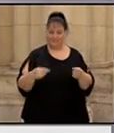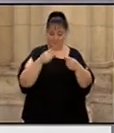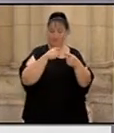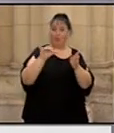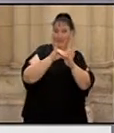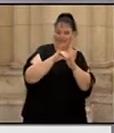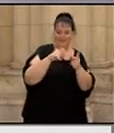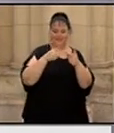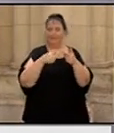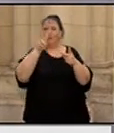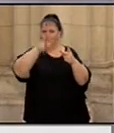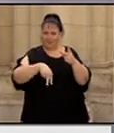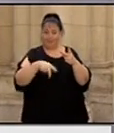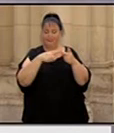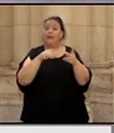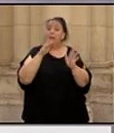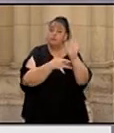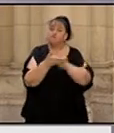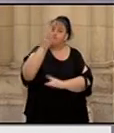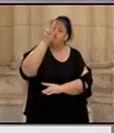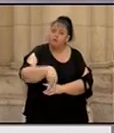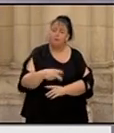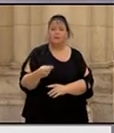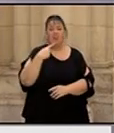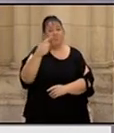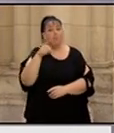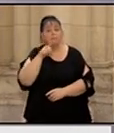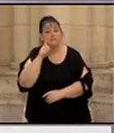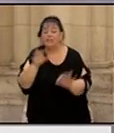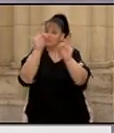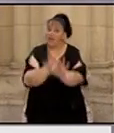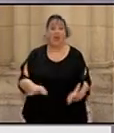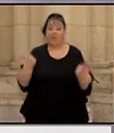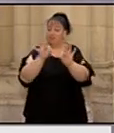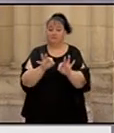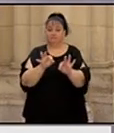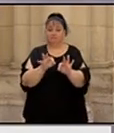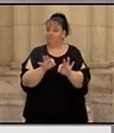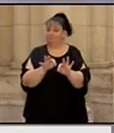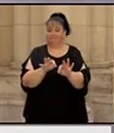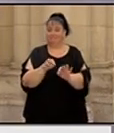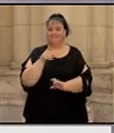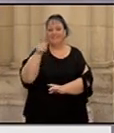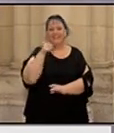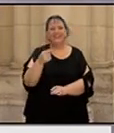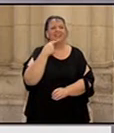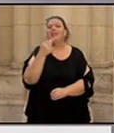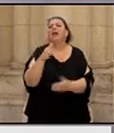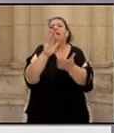Jesús es verdadero. No dice cosas que son mentiras. No dice: mira, estate